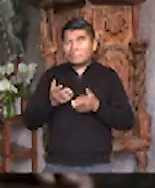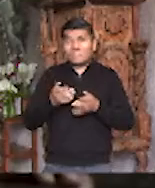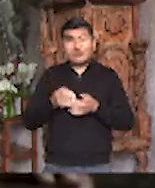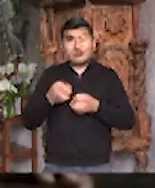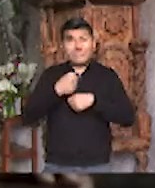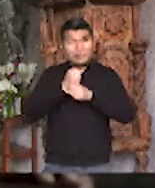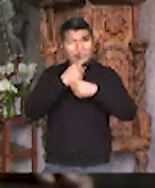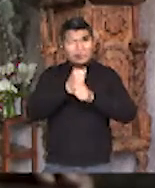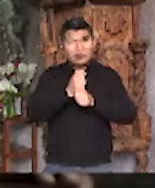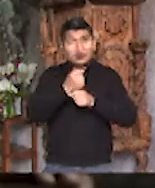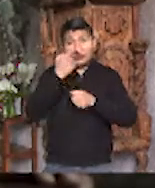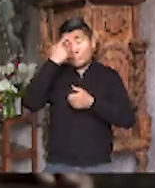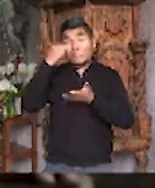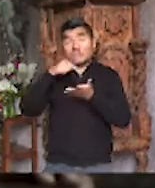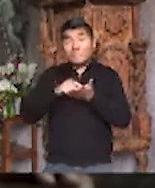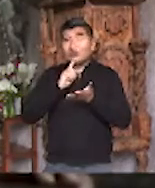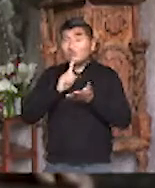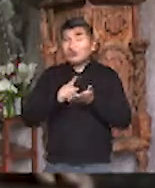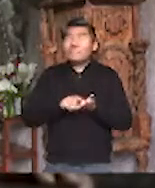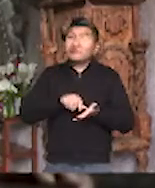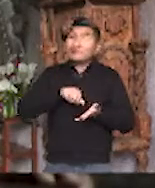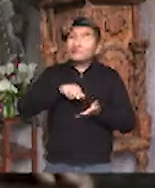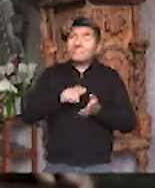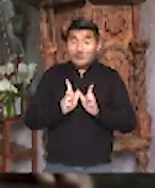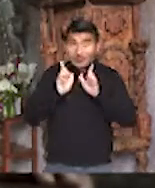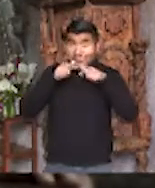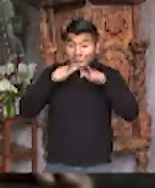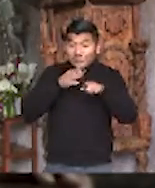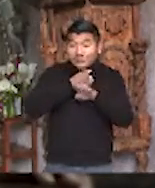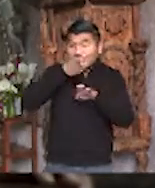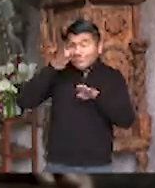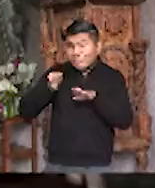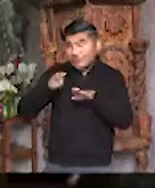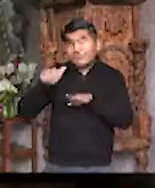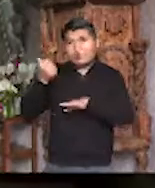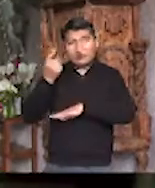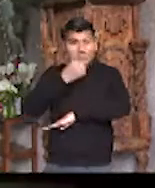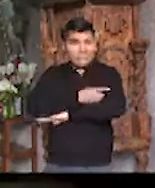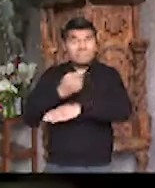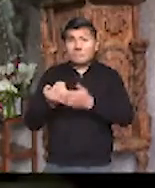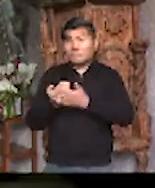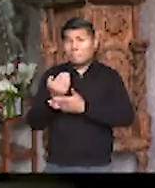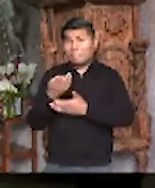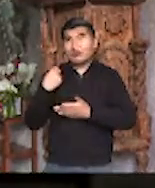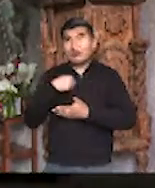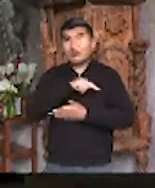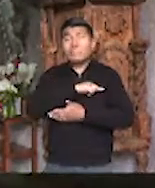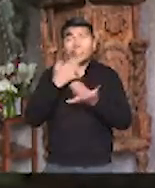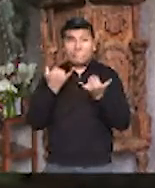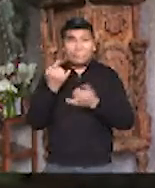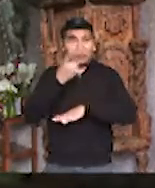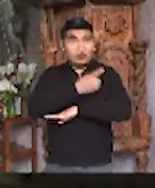es al otro lado del lago y al día siguiente y estamos en el día del señor